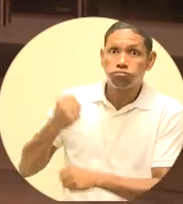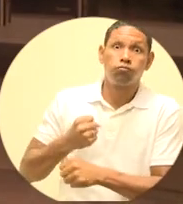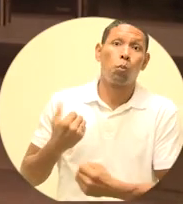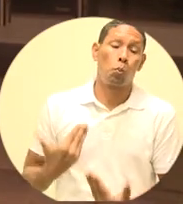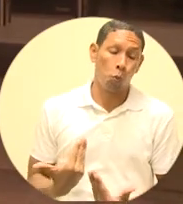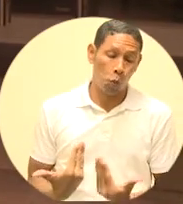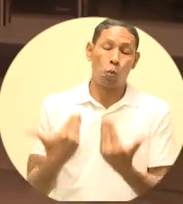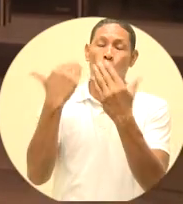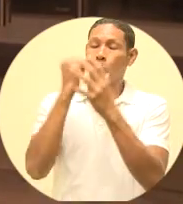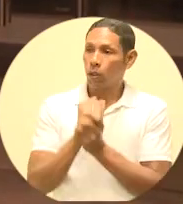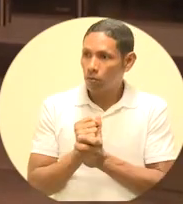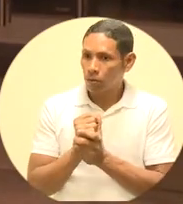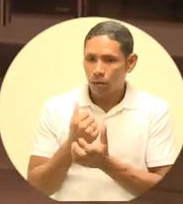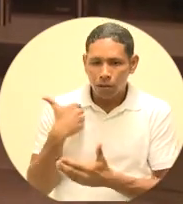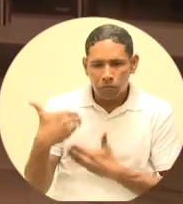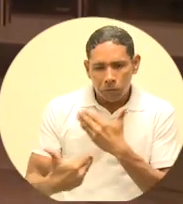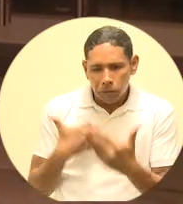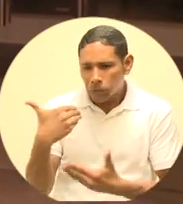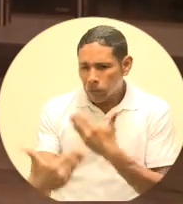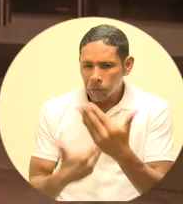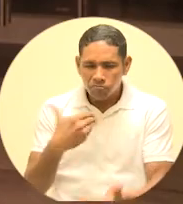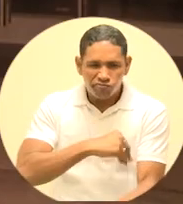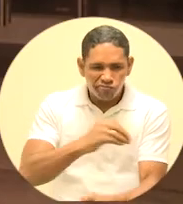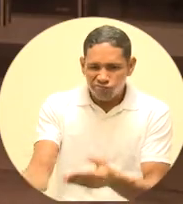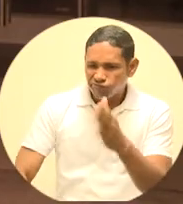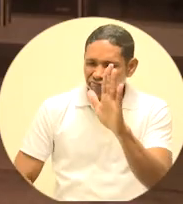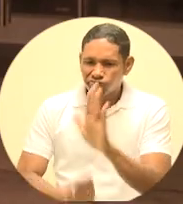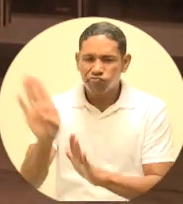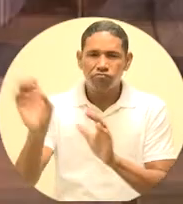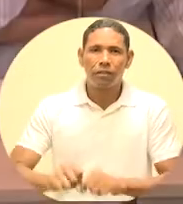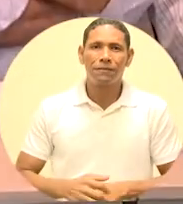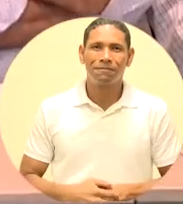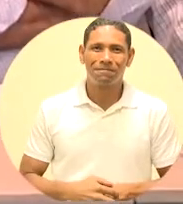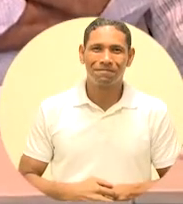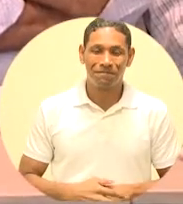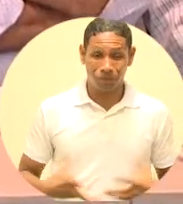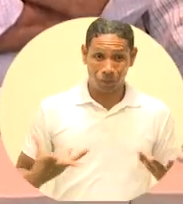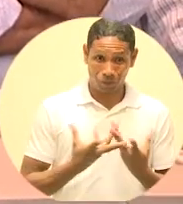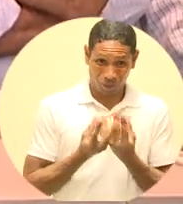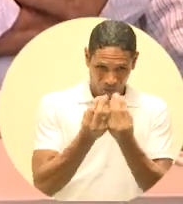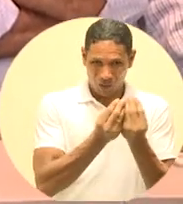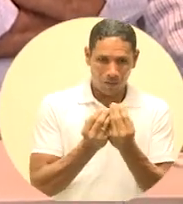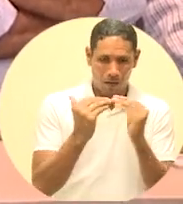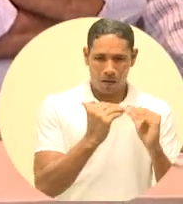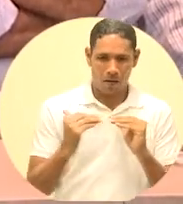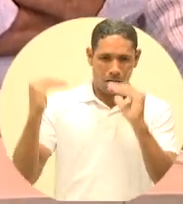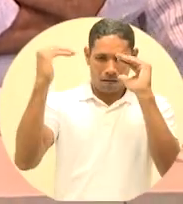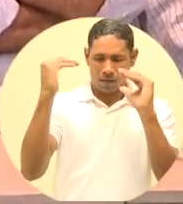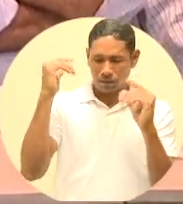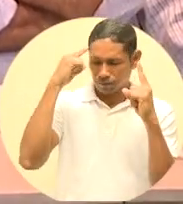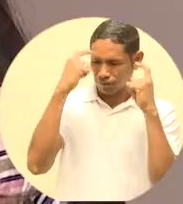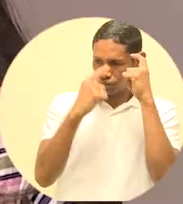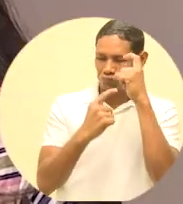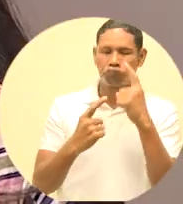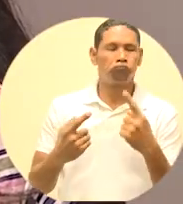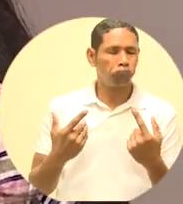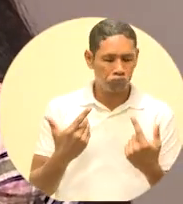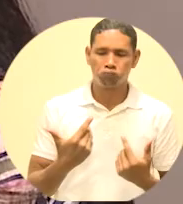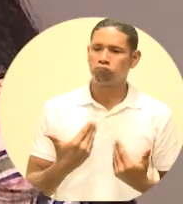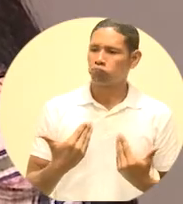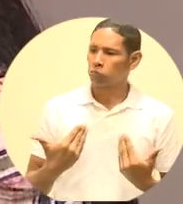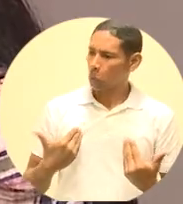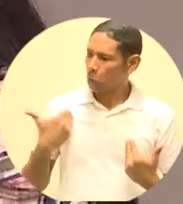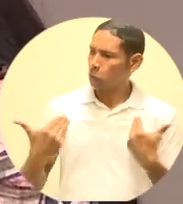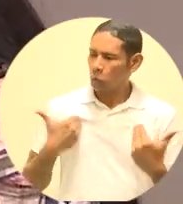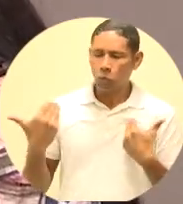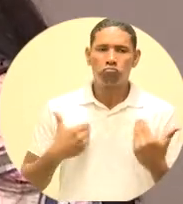equipo excelente que le ha ayudado a sacar adelante toda esta gestión. Los consejeros se mostraron satisfechos y agradados con el